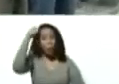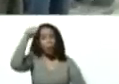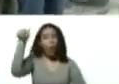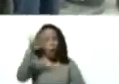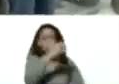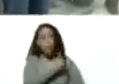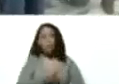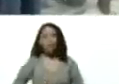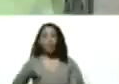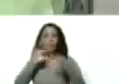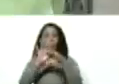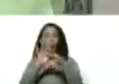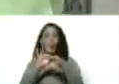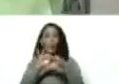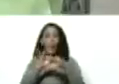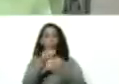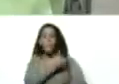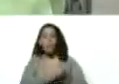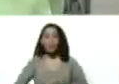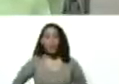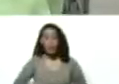presidente obrero, obrero presidente.